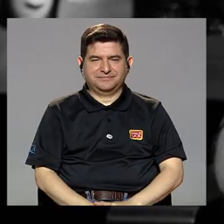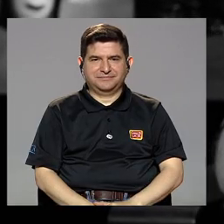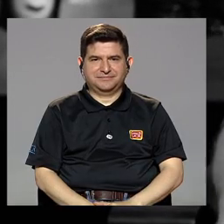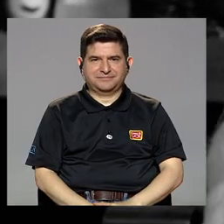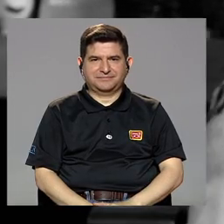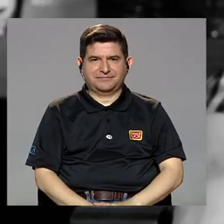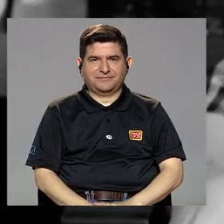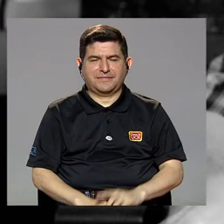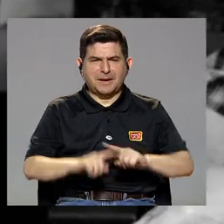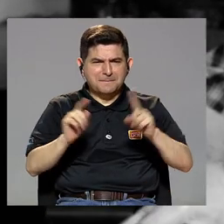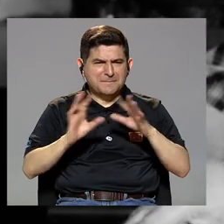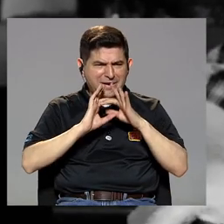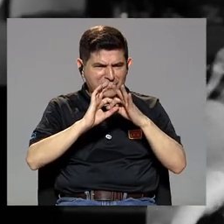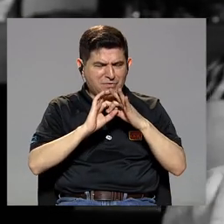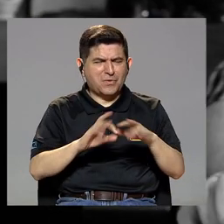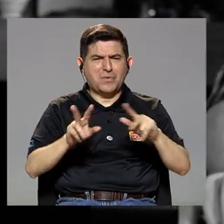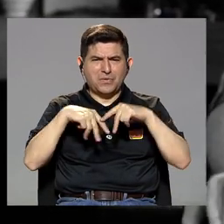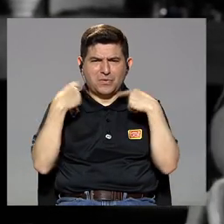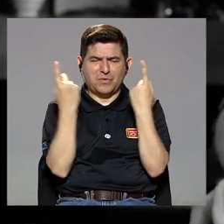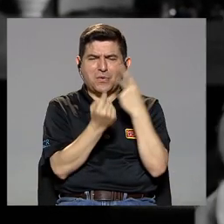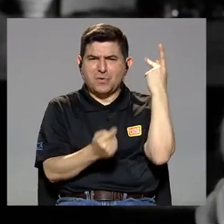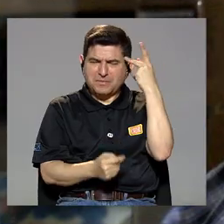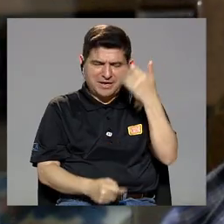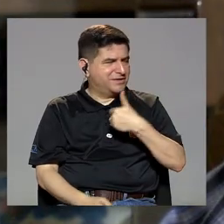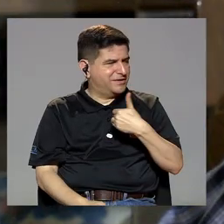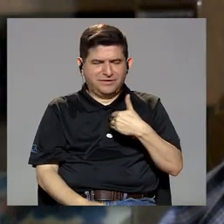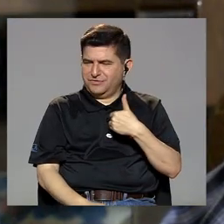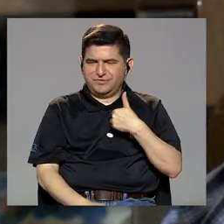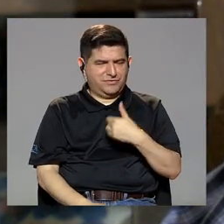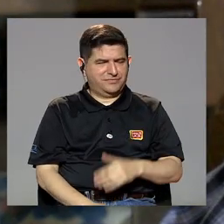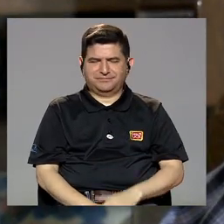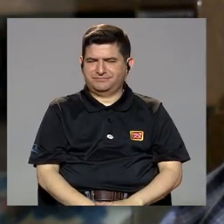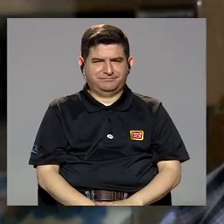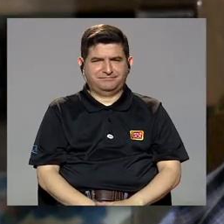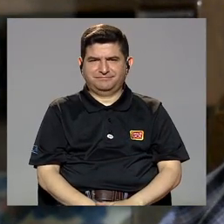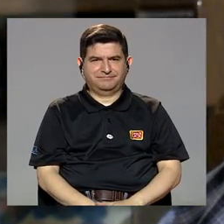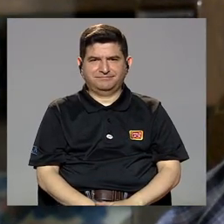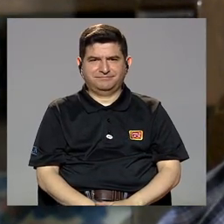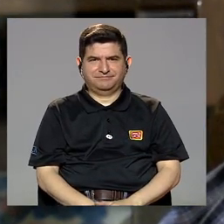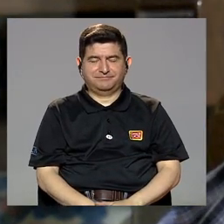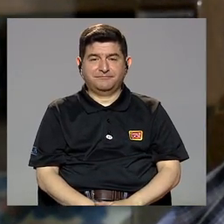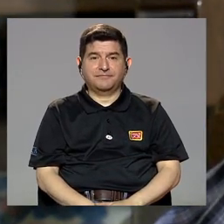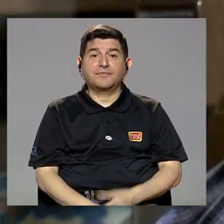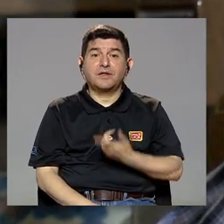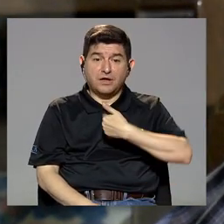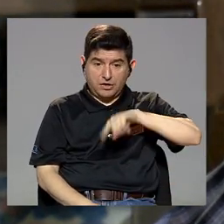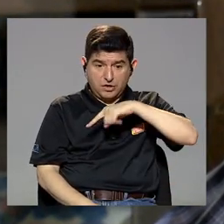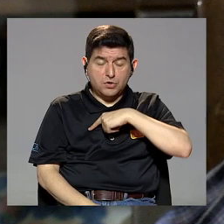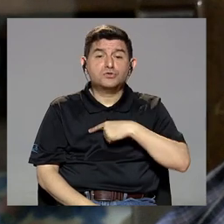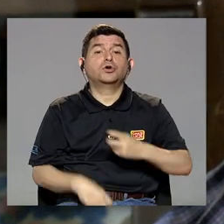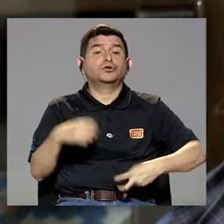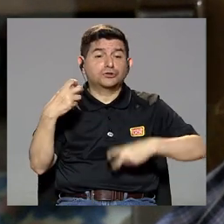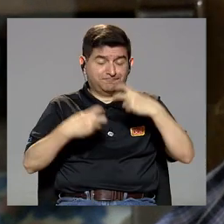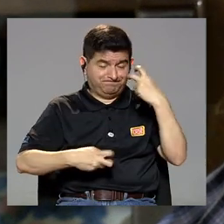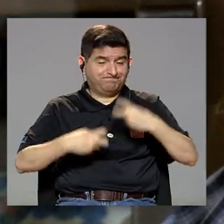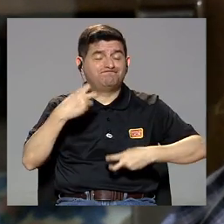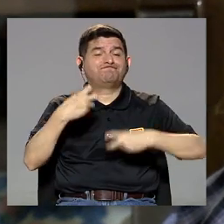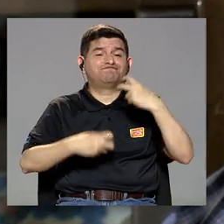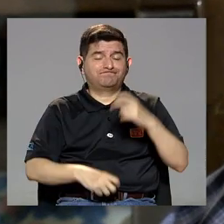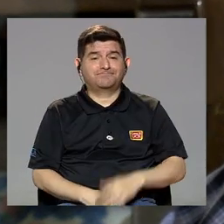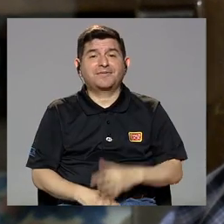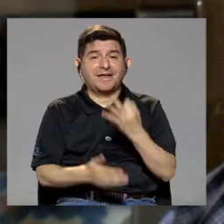como relación con partido político no tuvimos y tuvimos mucho problema en la